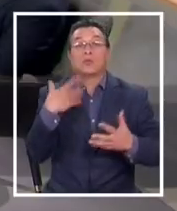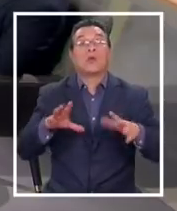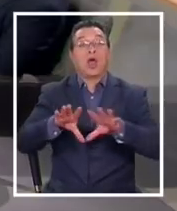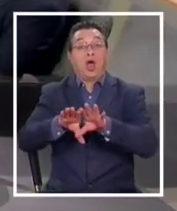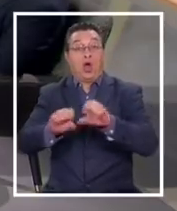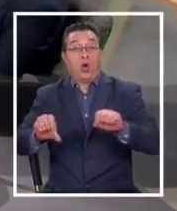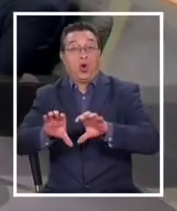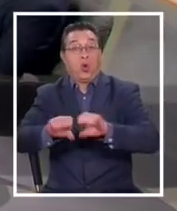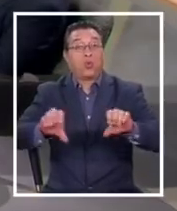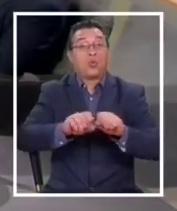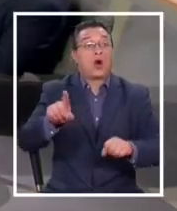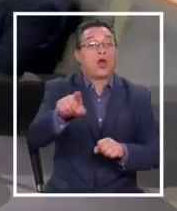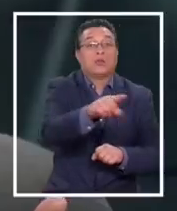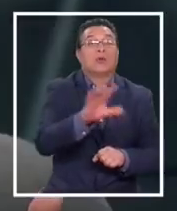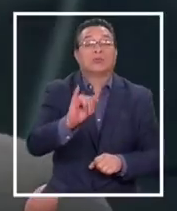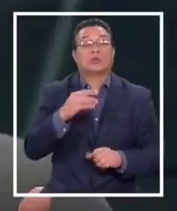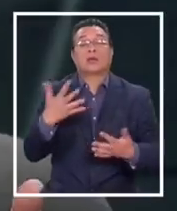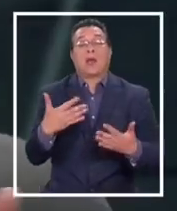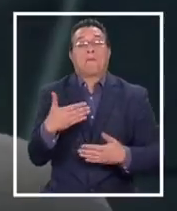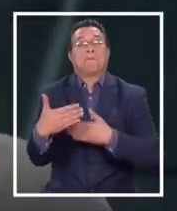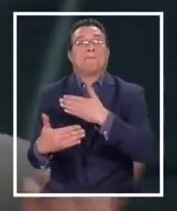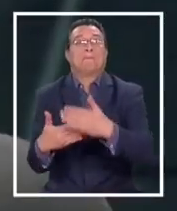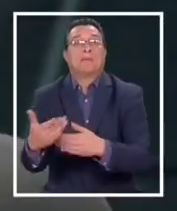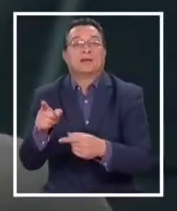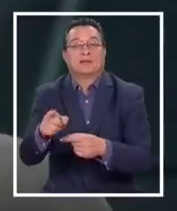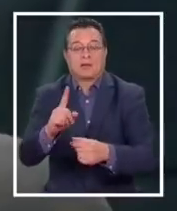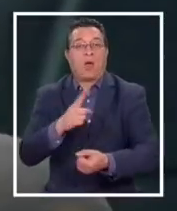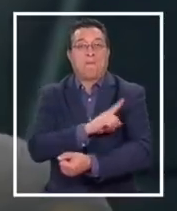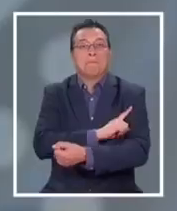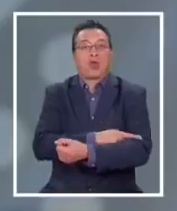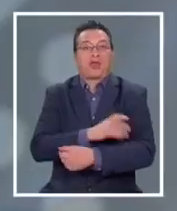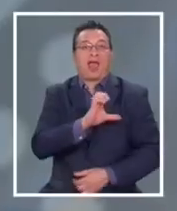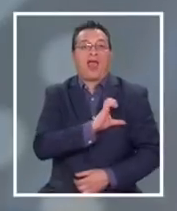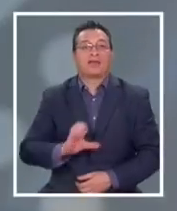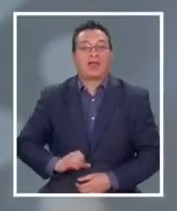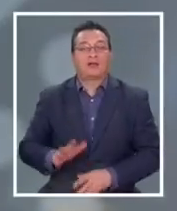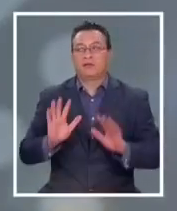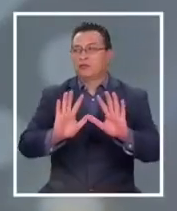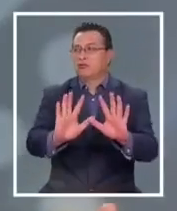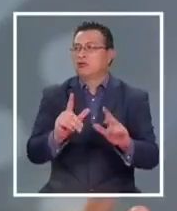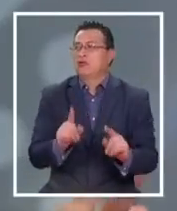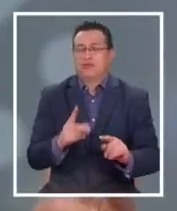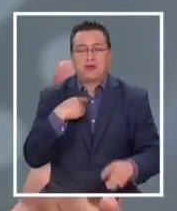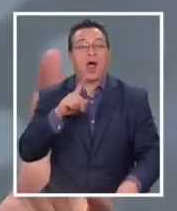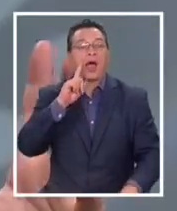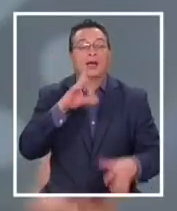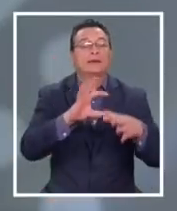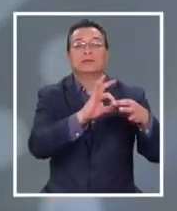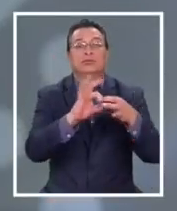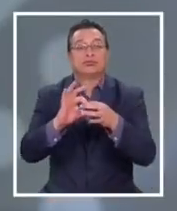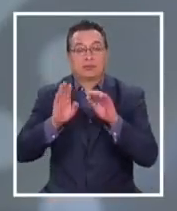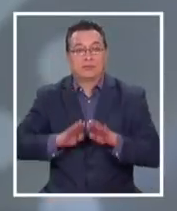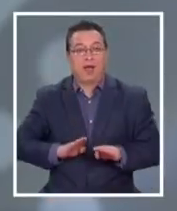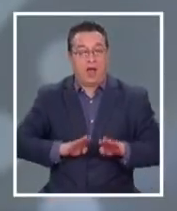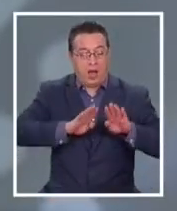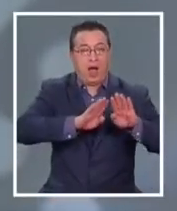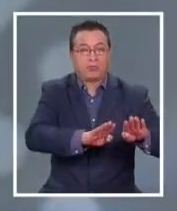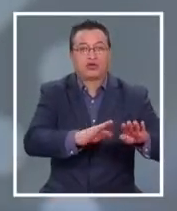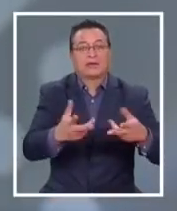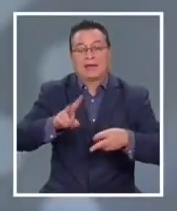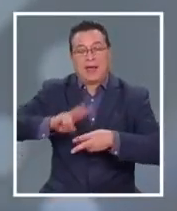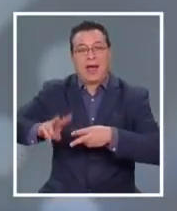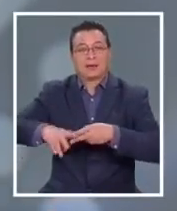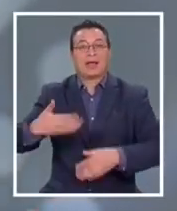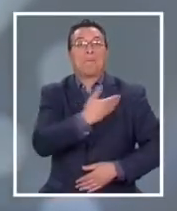Todo lo contrario. A lo que está ocurriendo entre los poderes del Estado. Todo lo contrario, Connie. Se trataba de apoyar lo que estaba haciendo